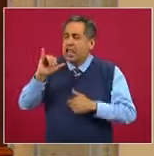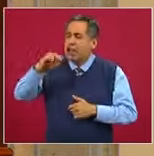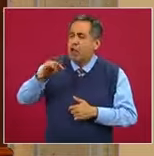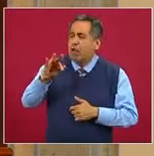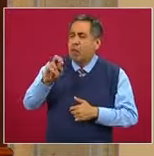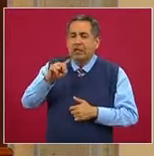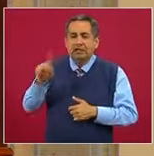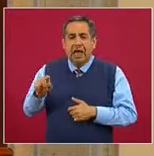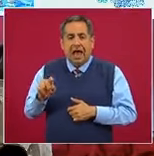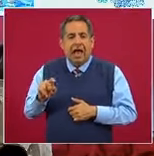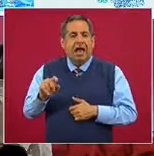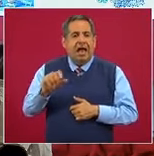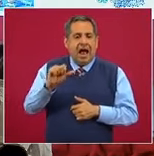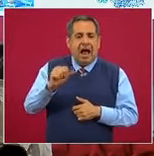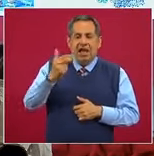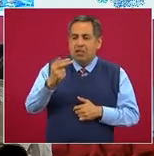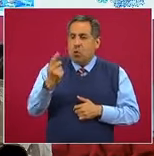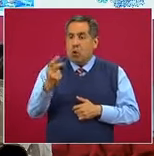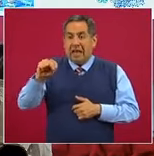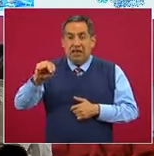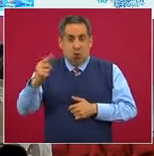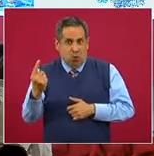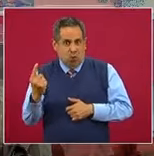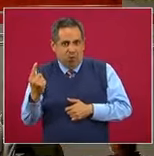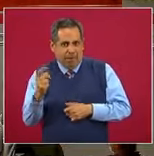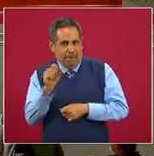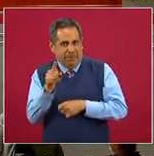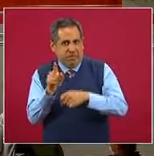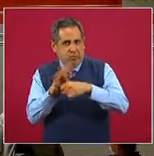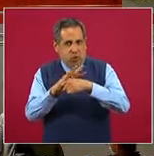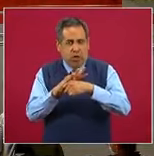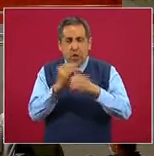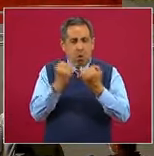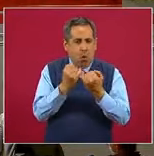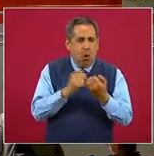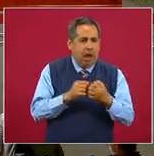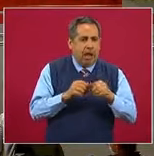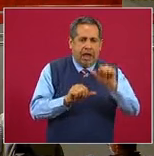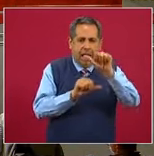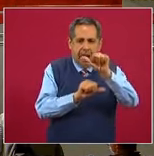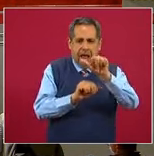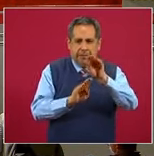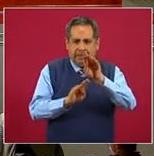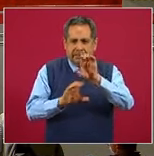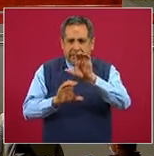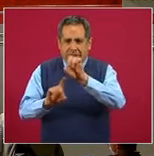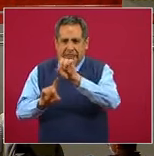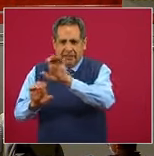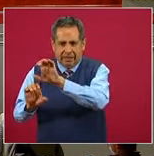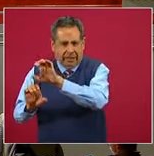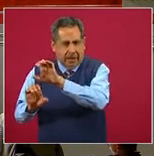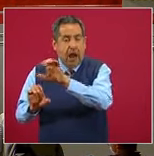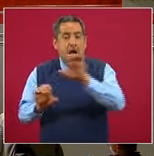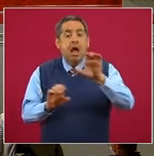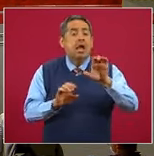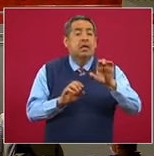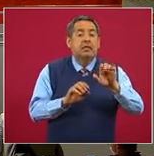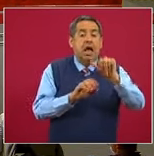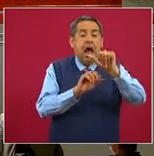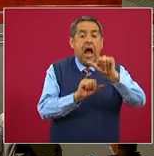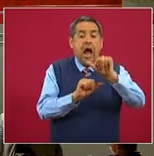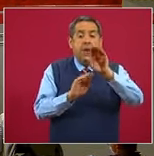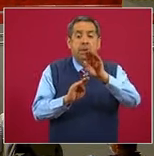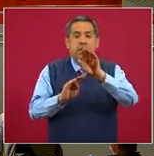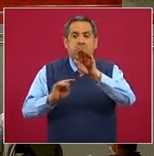Influenza H1N1 tiene al igual que el coronavirus, tiene una secuencia genética. Basta un cambio de una